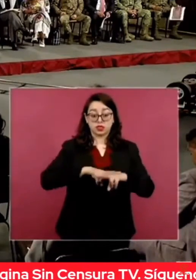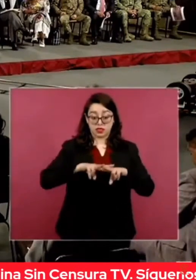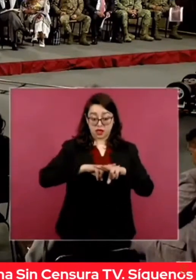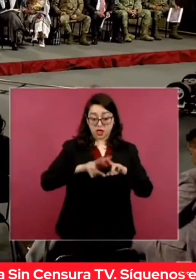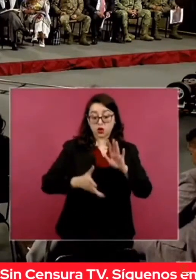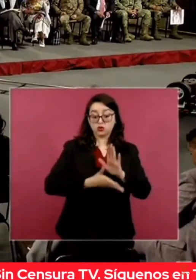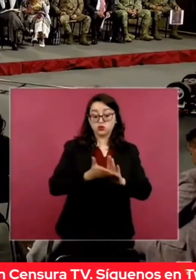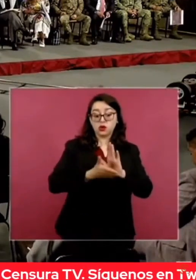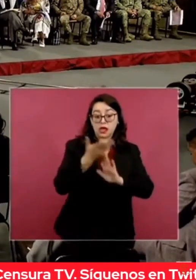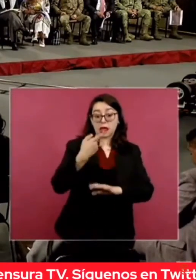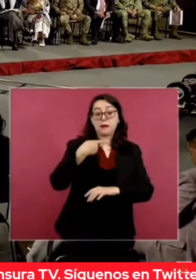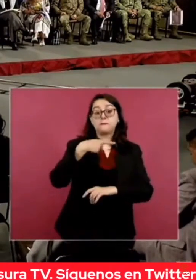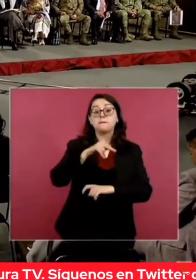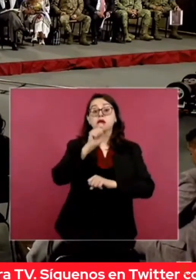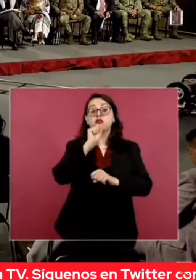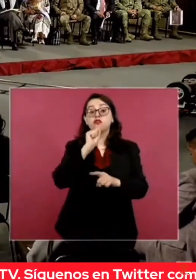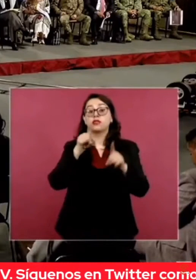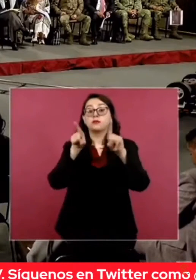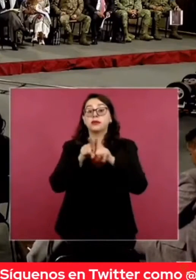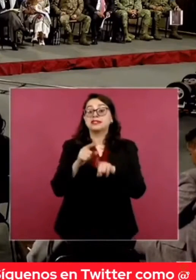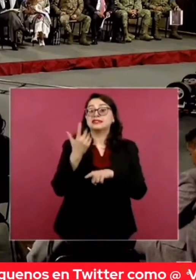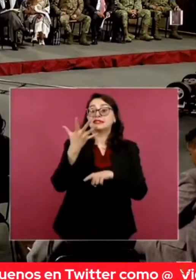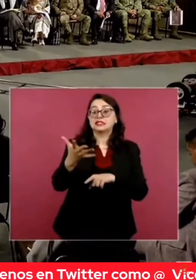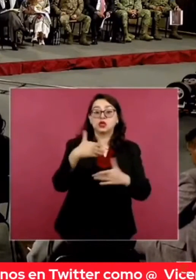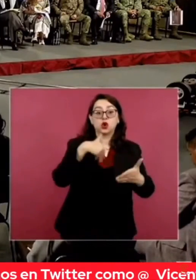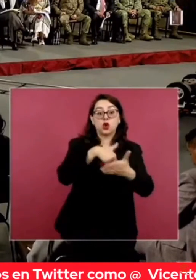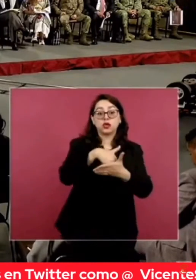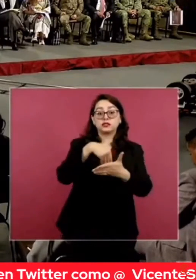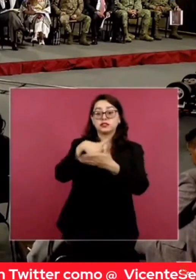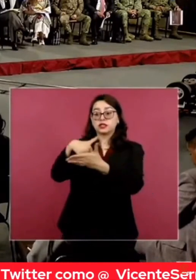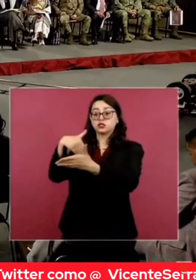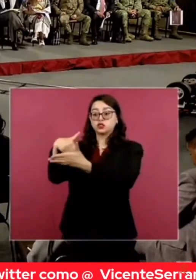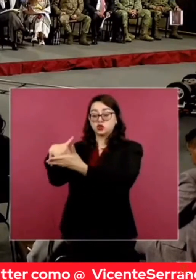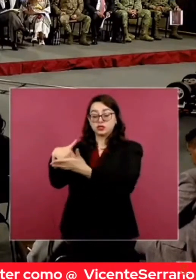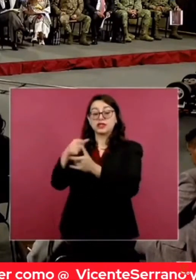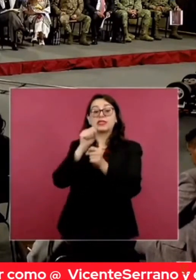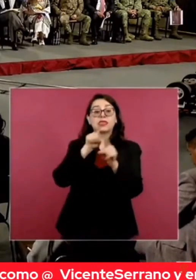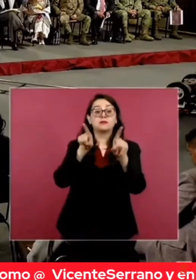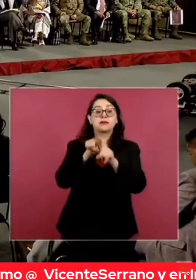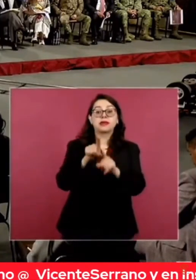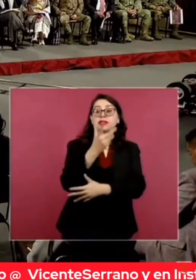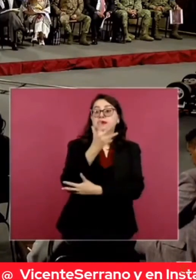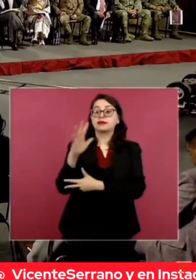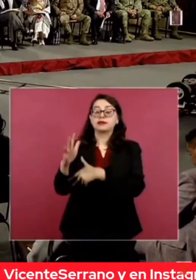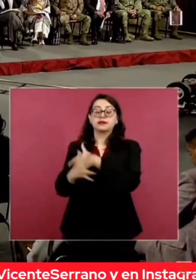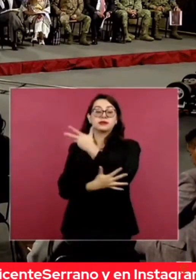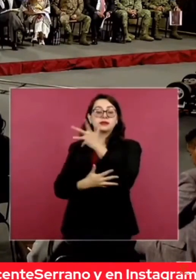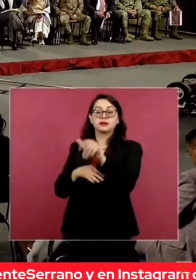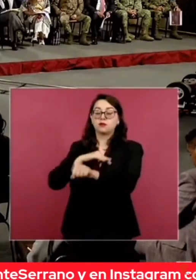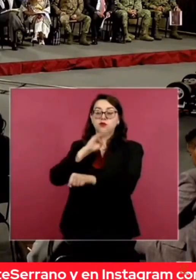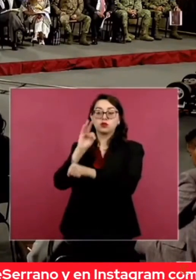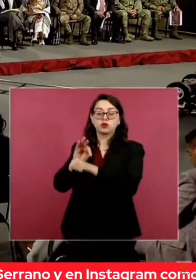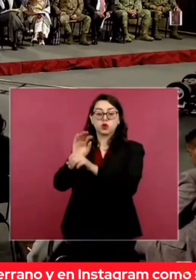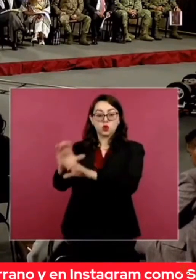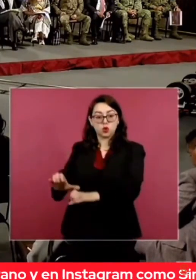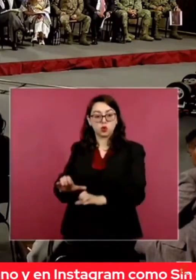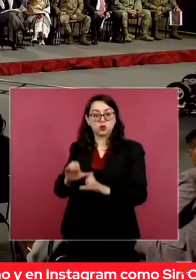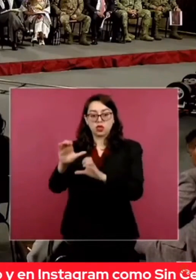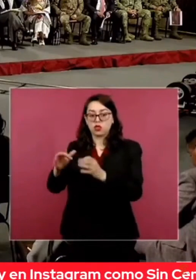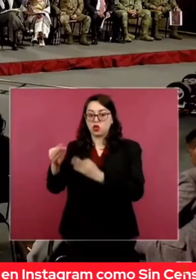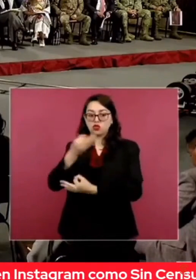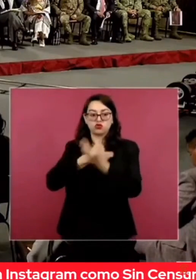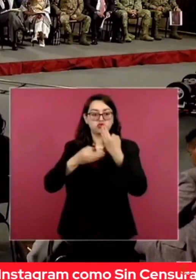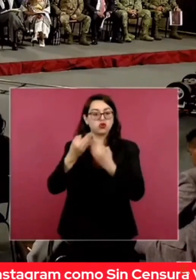inclusive en algunos vestigios arqueológicos que tenemos que salvar. Estamos construyendo estructuras metálicas para la catenaria y de